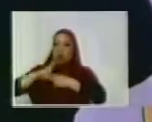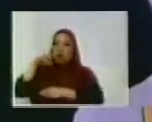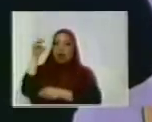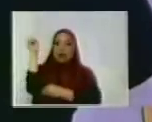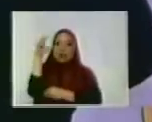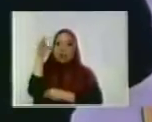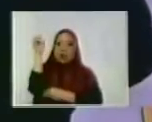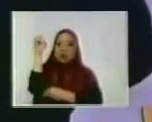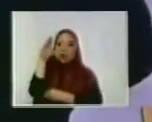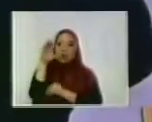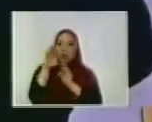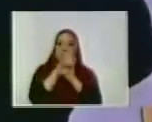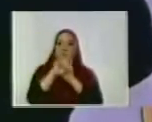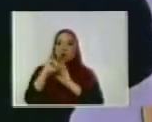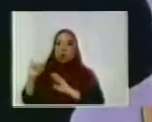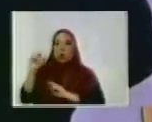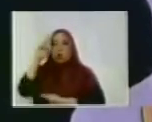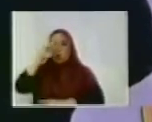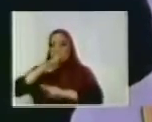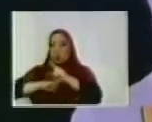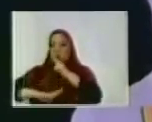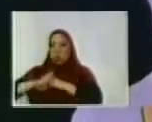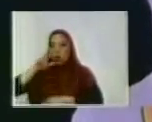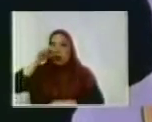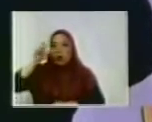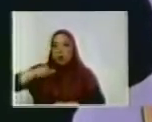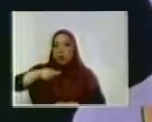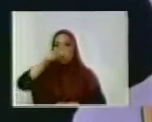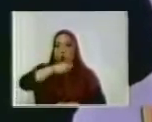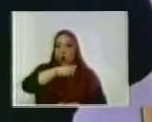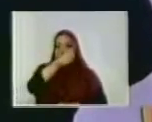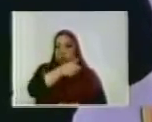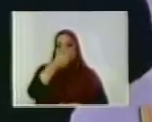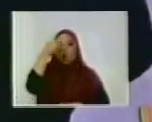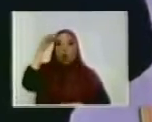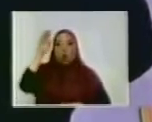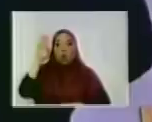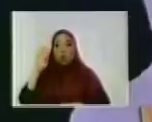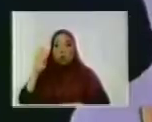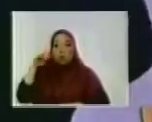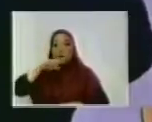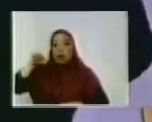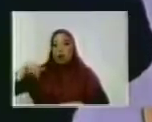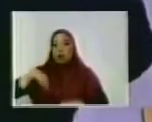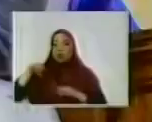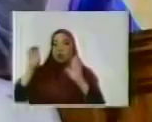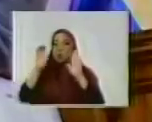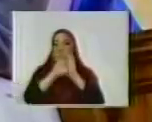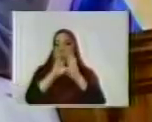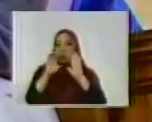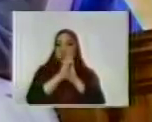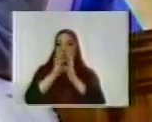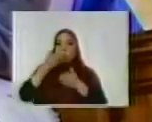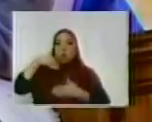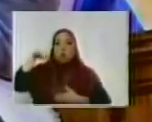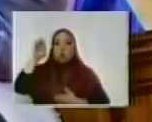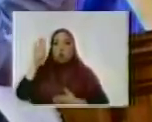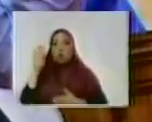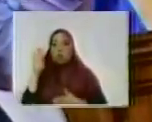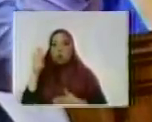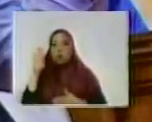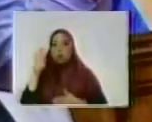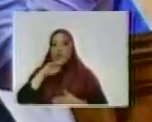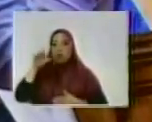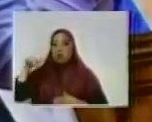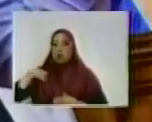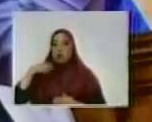asamblea, jura usted ante nuestro pueblo, jura usted ante esta constitución, jura usted ante